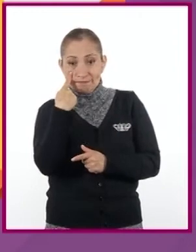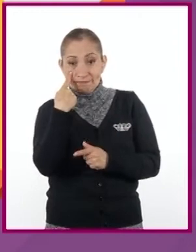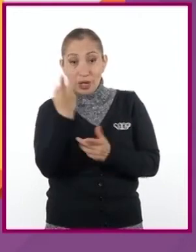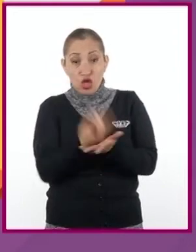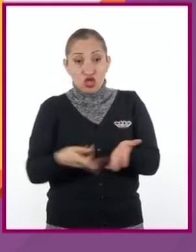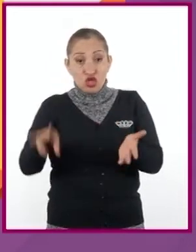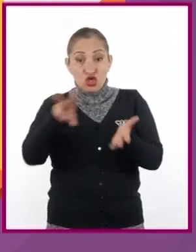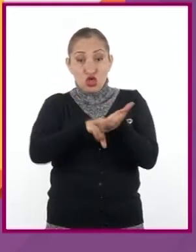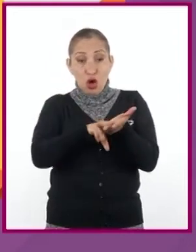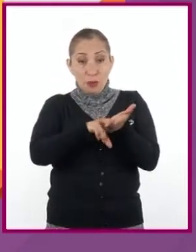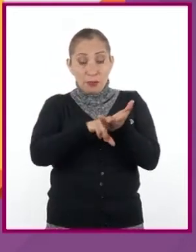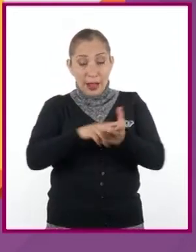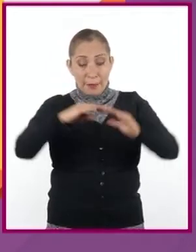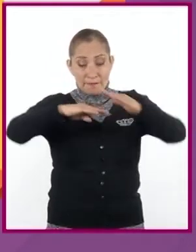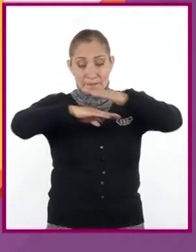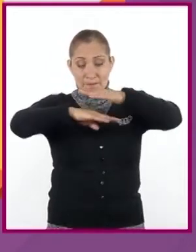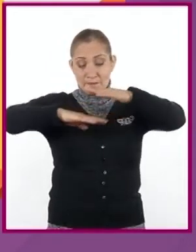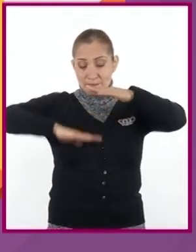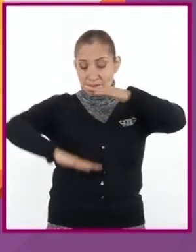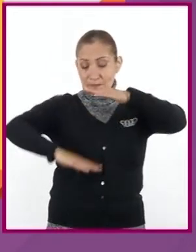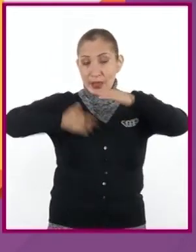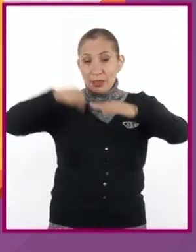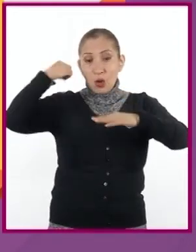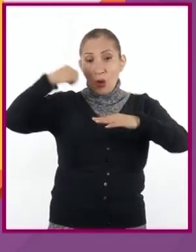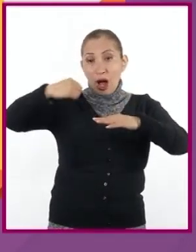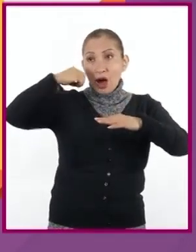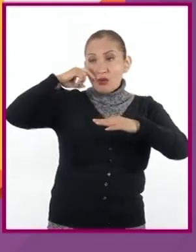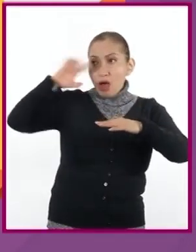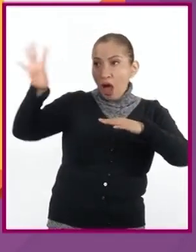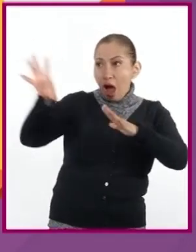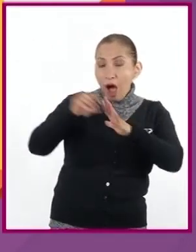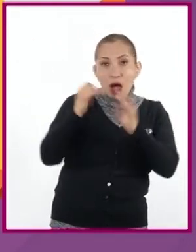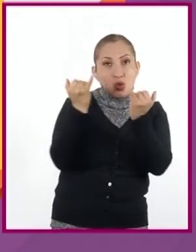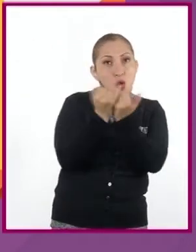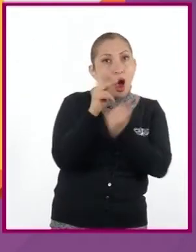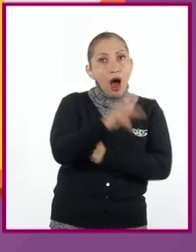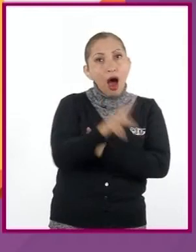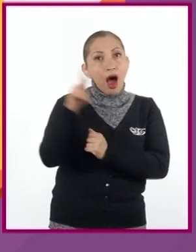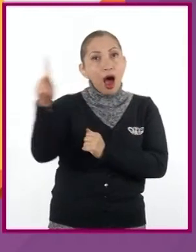doble escapulario del Valle de Oaxaca y las decoraciones